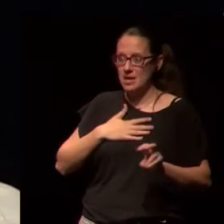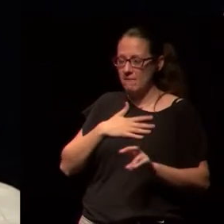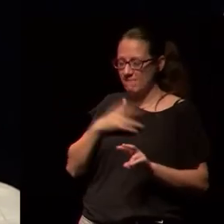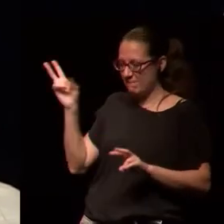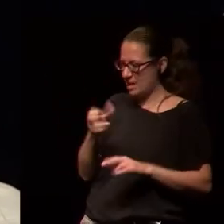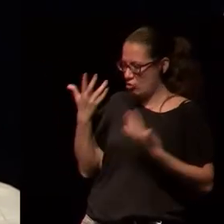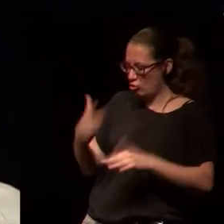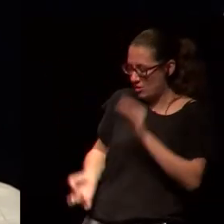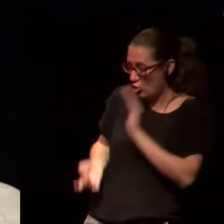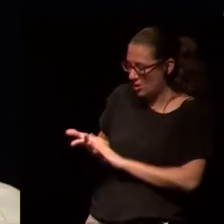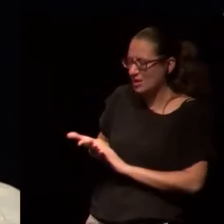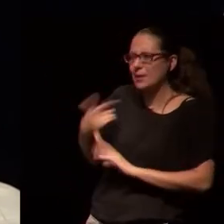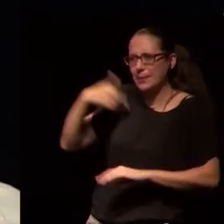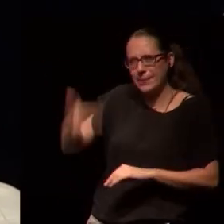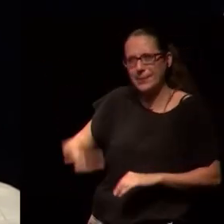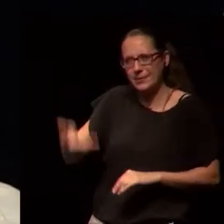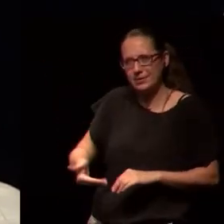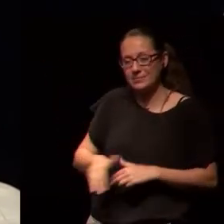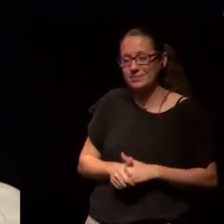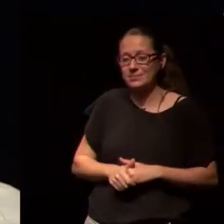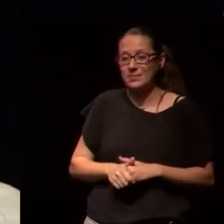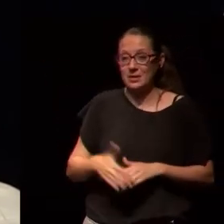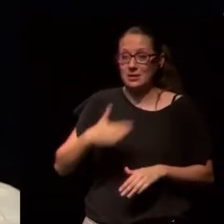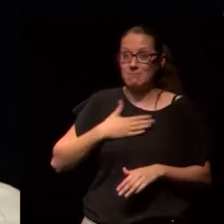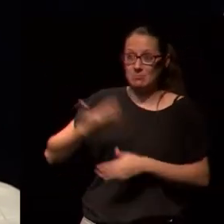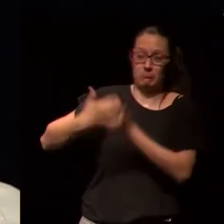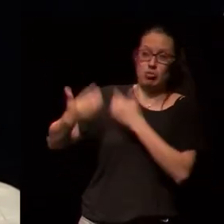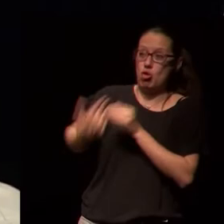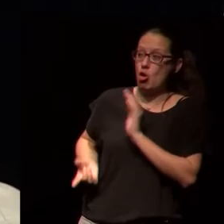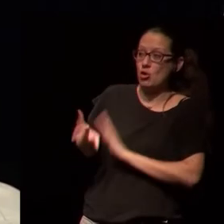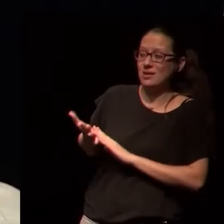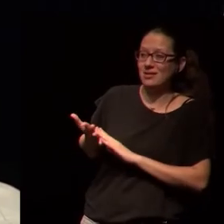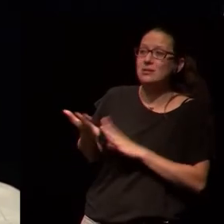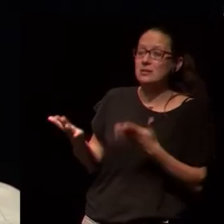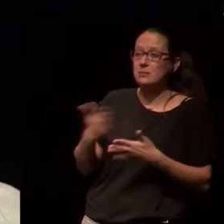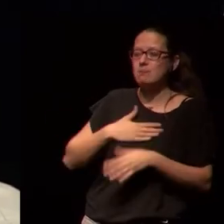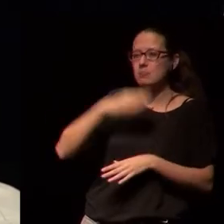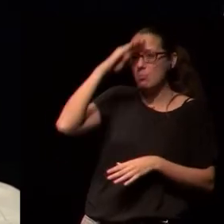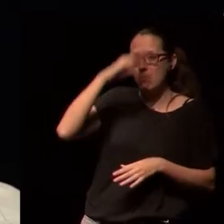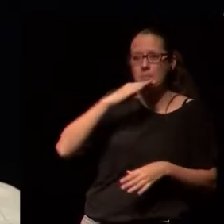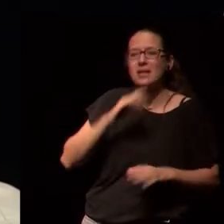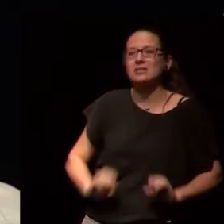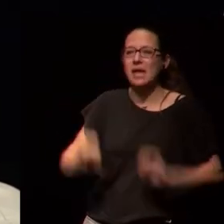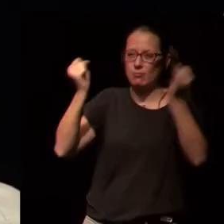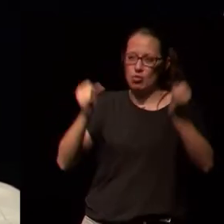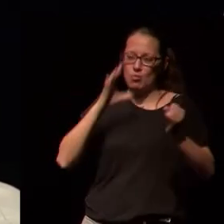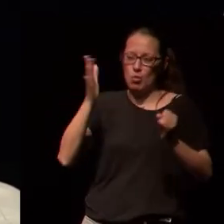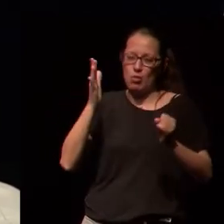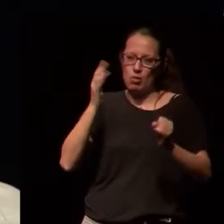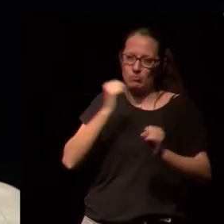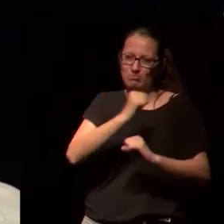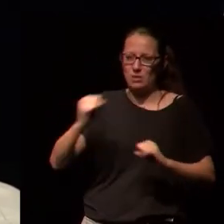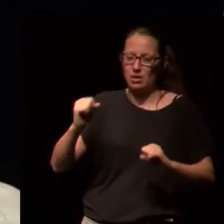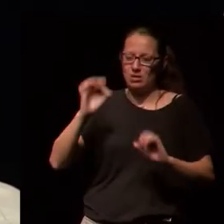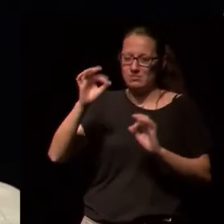orígenes. Mis orígenes, bueno, en parte es que mi padre fue un superviviente del Holocausto,